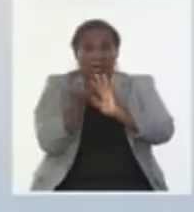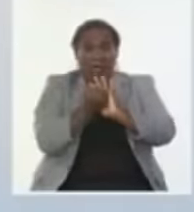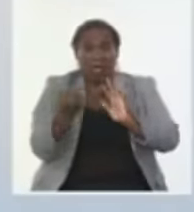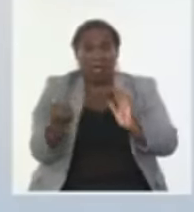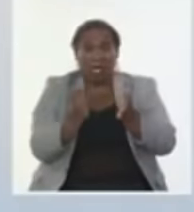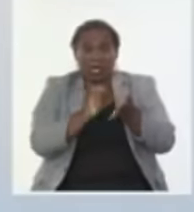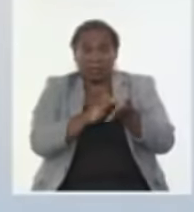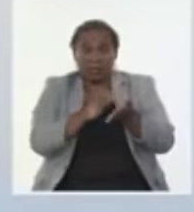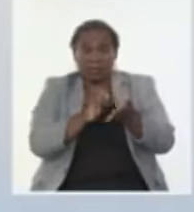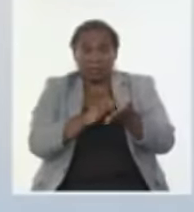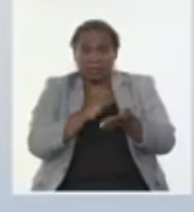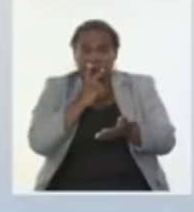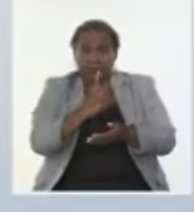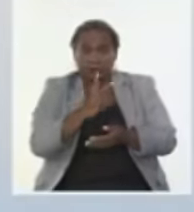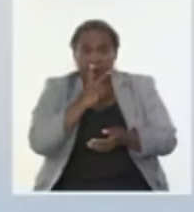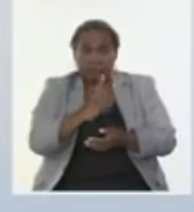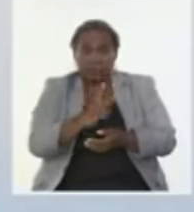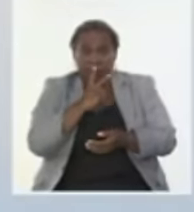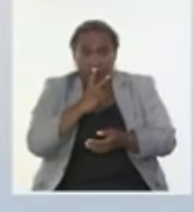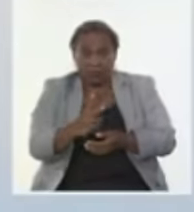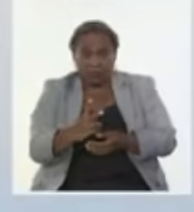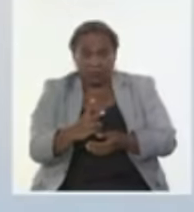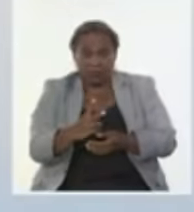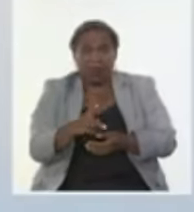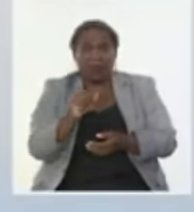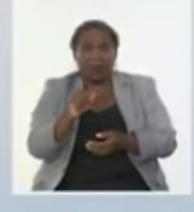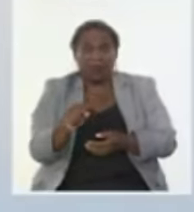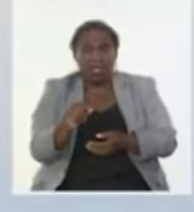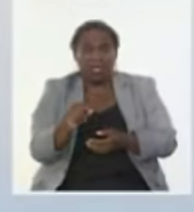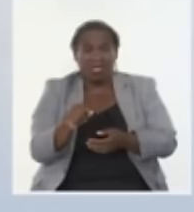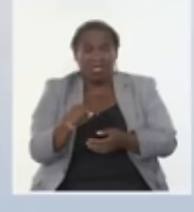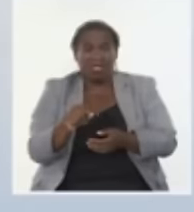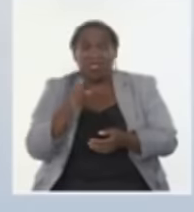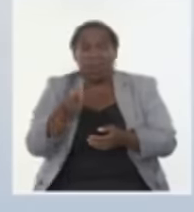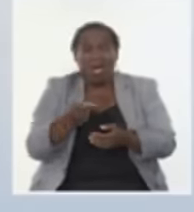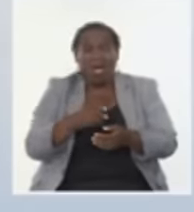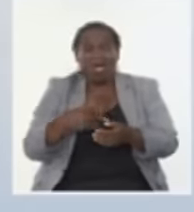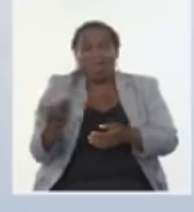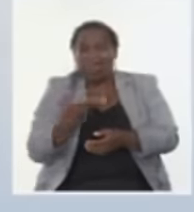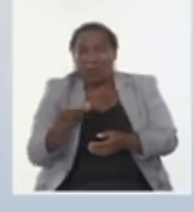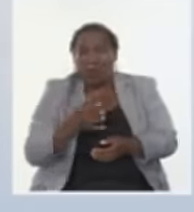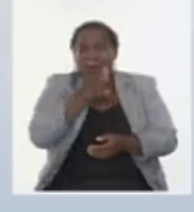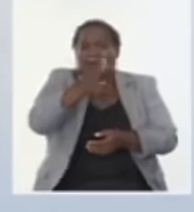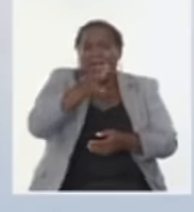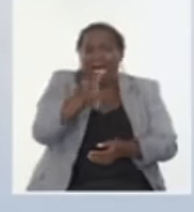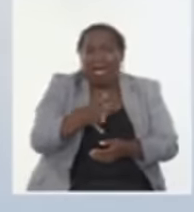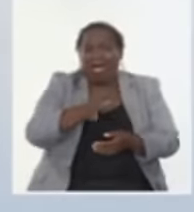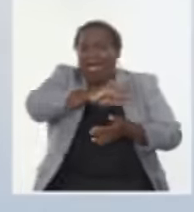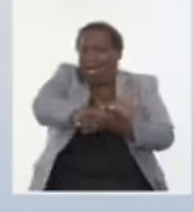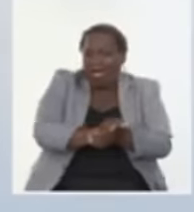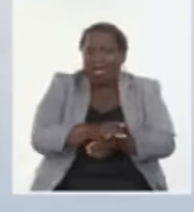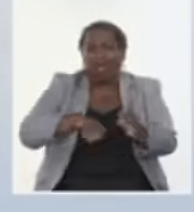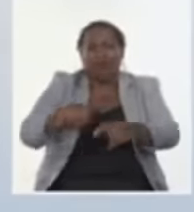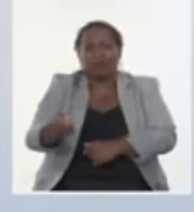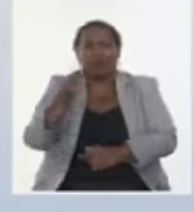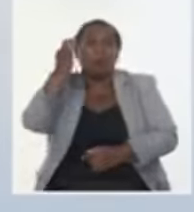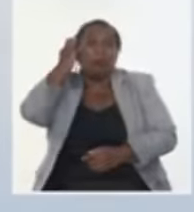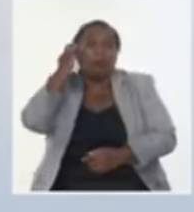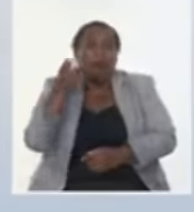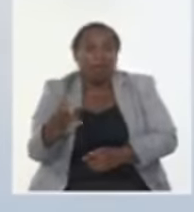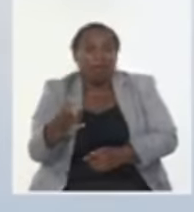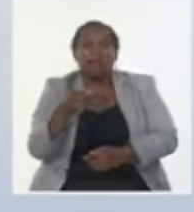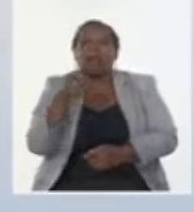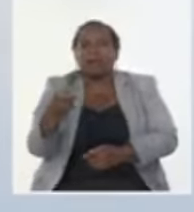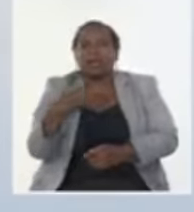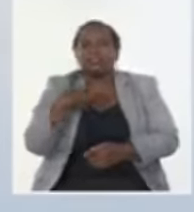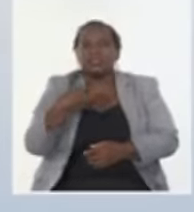la atención, seguimiento y movimiento de la violencia de género en el escenario familiar, con el fin de disponer de la